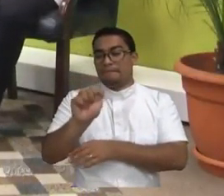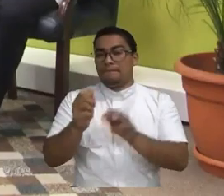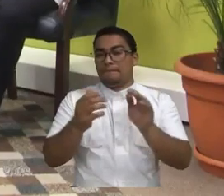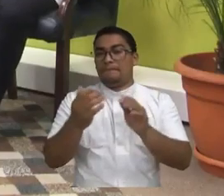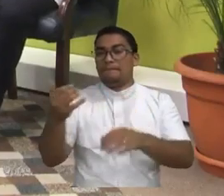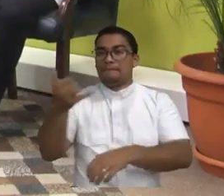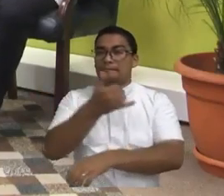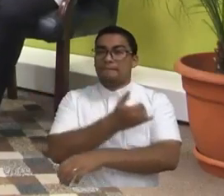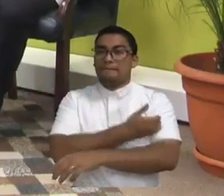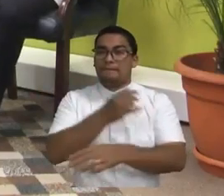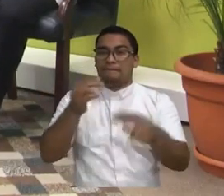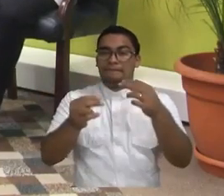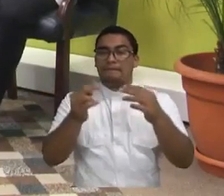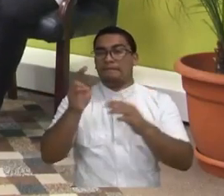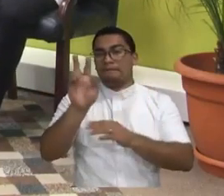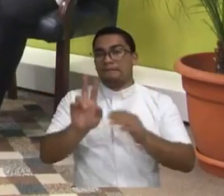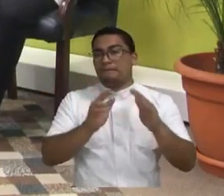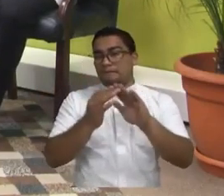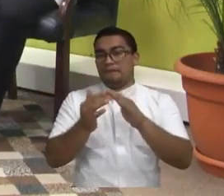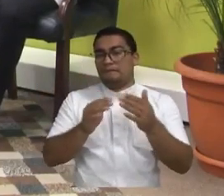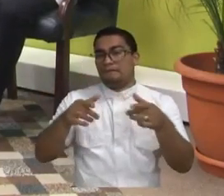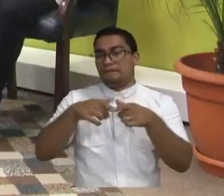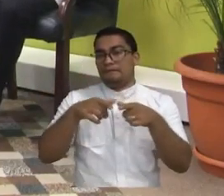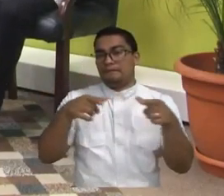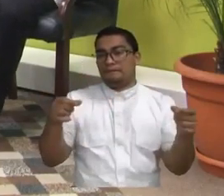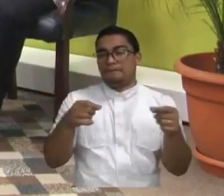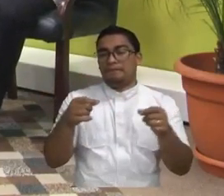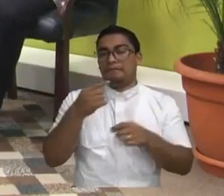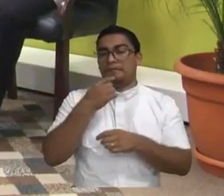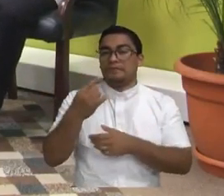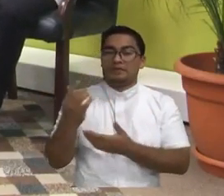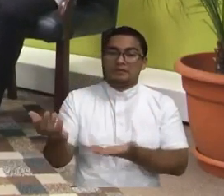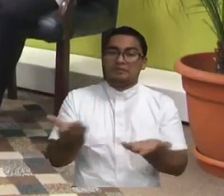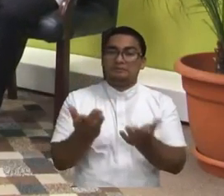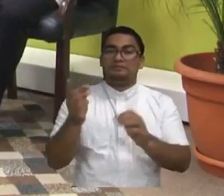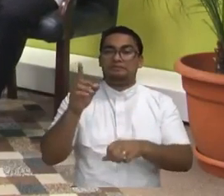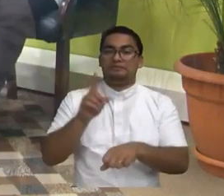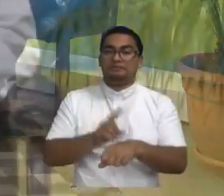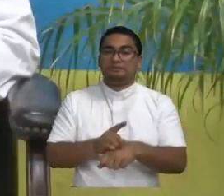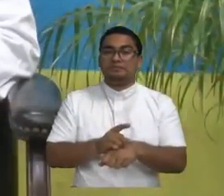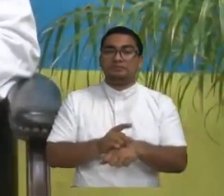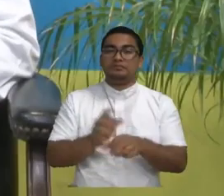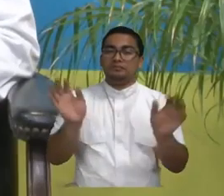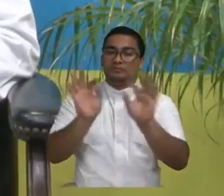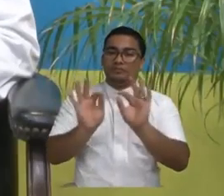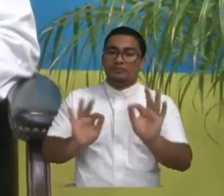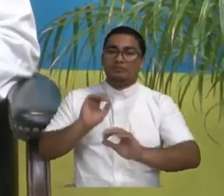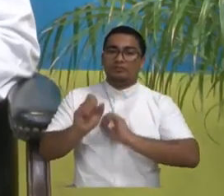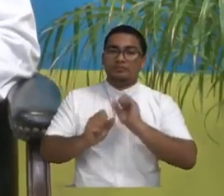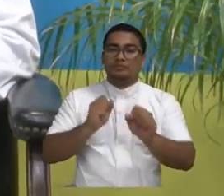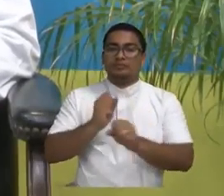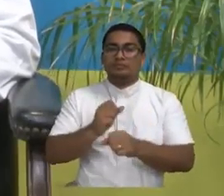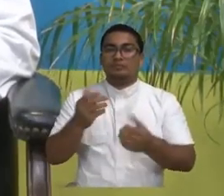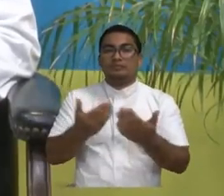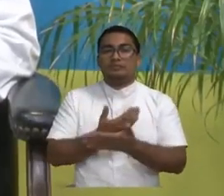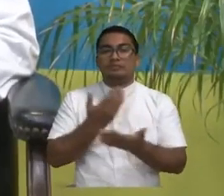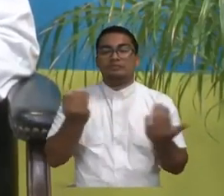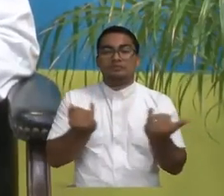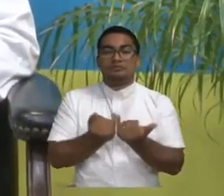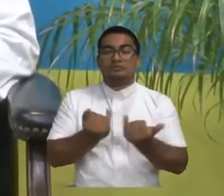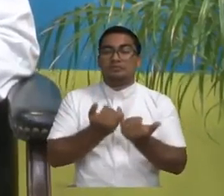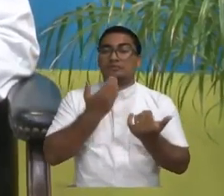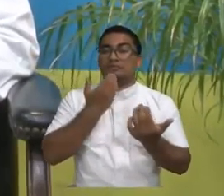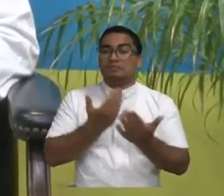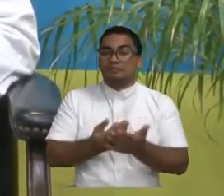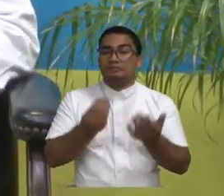de Managua, en el barrio Monseñor Lescano. Bienvenido, doctor, mucho gusto. Mucho gusto, un placer estar aquí de nuevo. Feliz año nuevo. Gracias, igual, gracias por la oportunidad